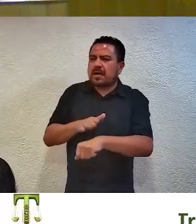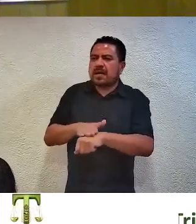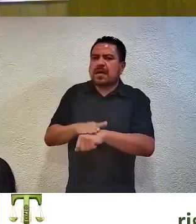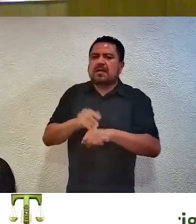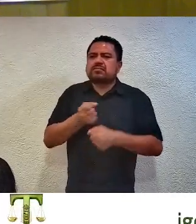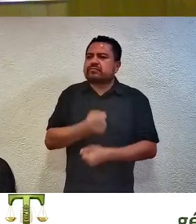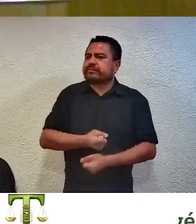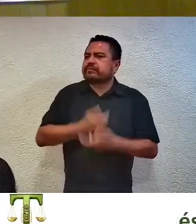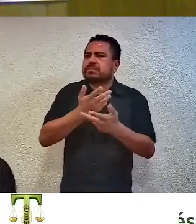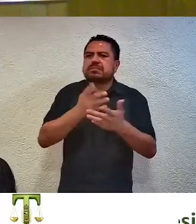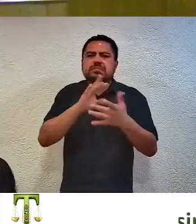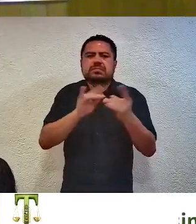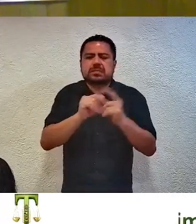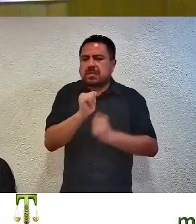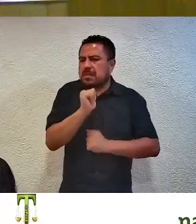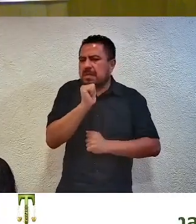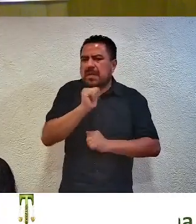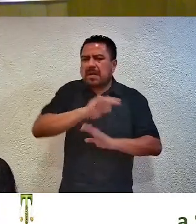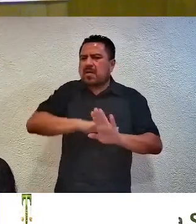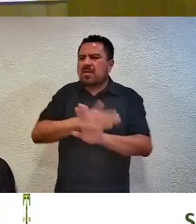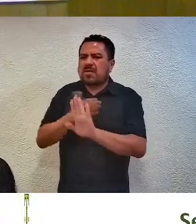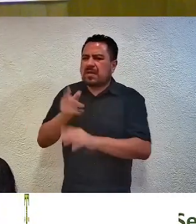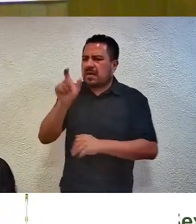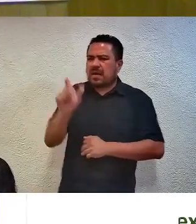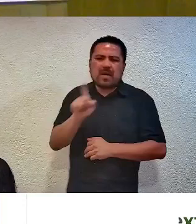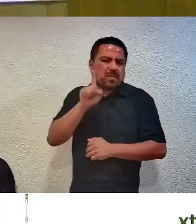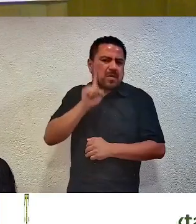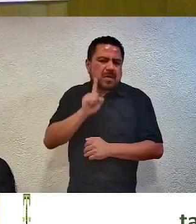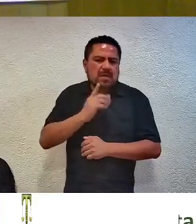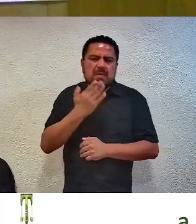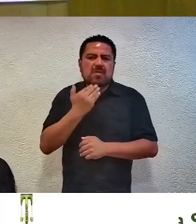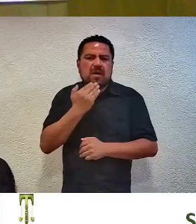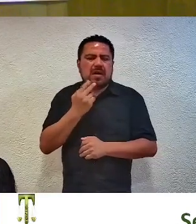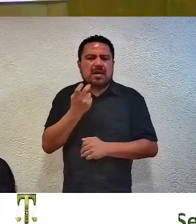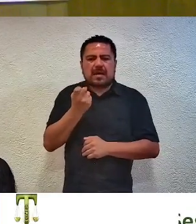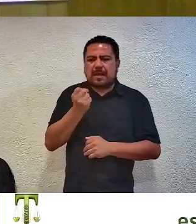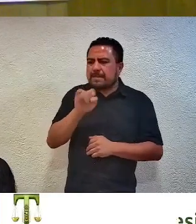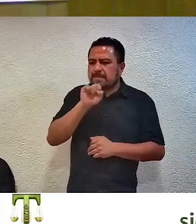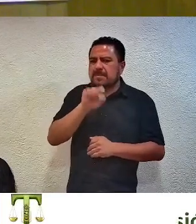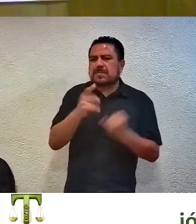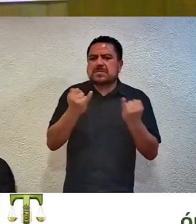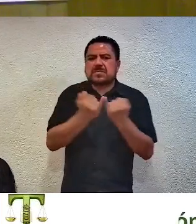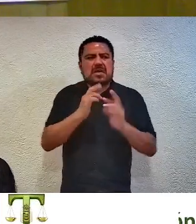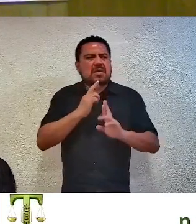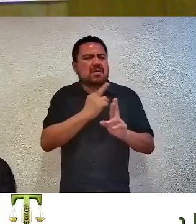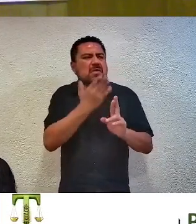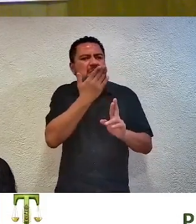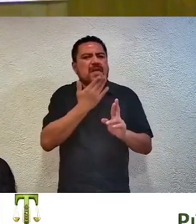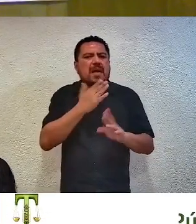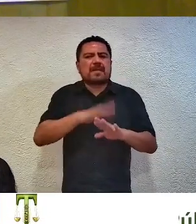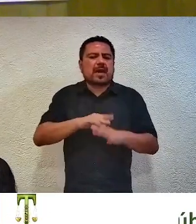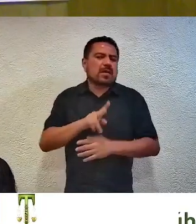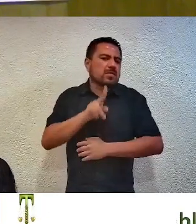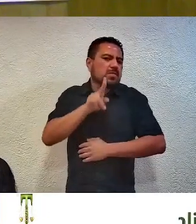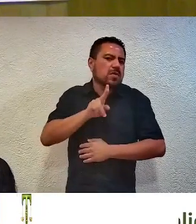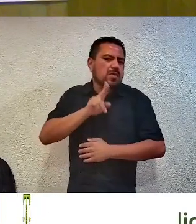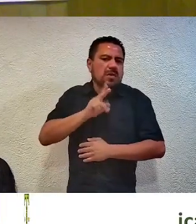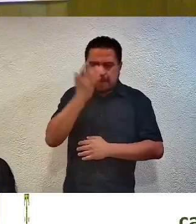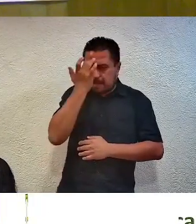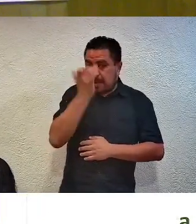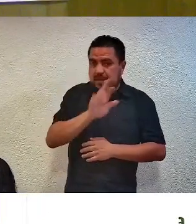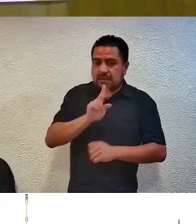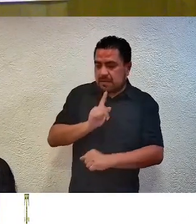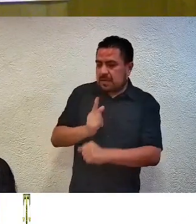frases implicaran alguna situación de violencia, que además no tuvieron objeto o resultado el menoscabo o anulación del